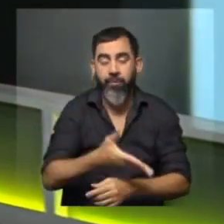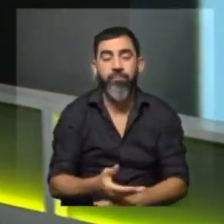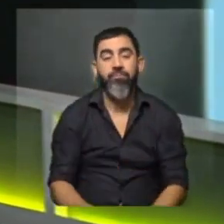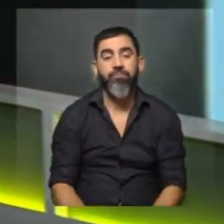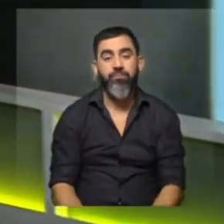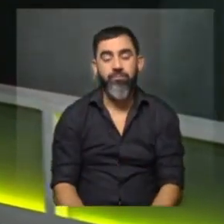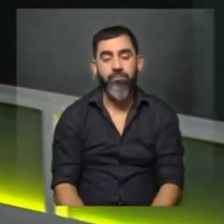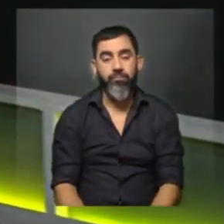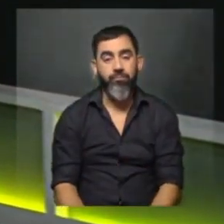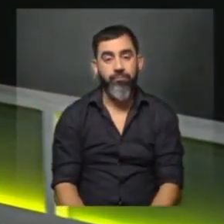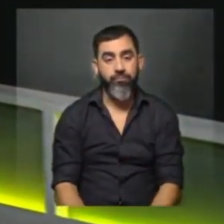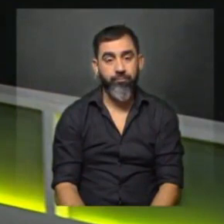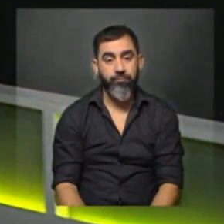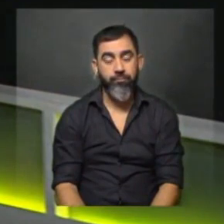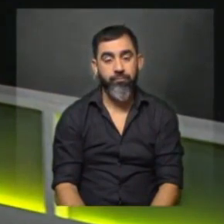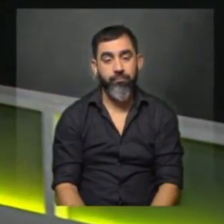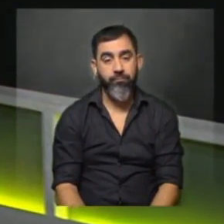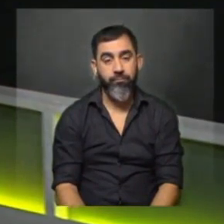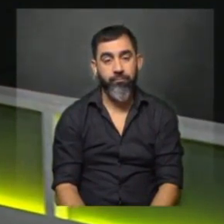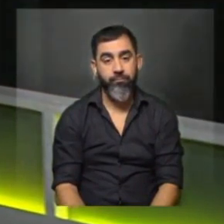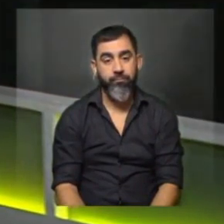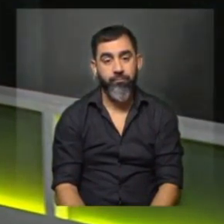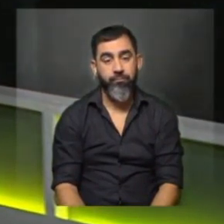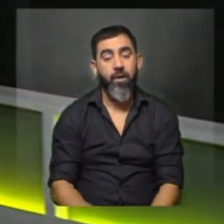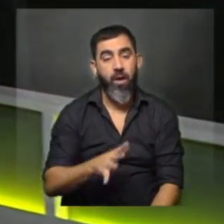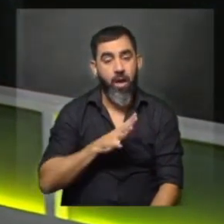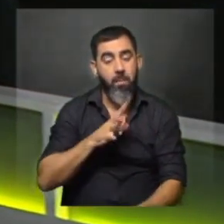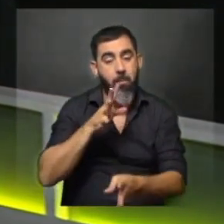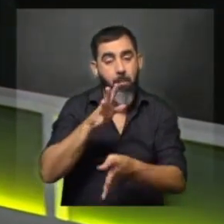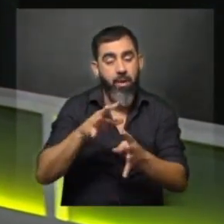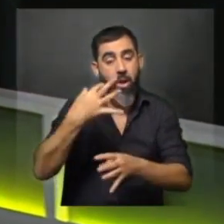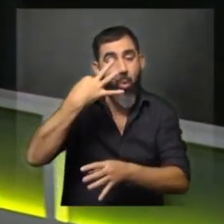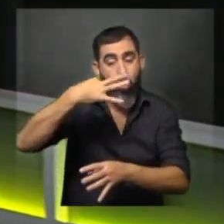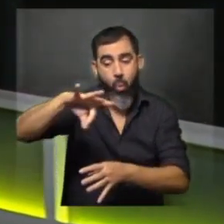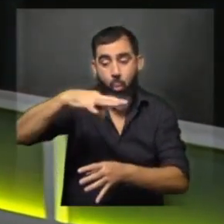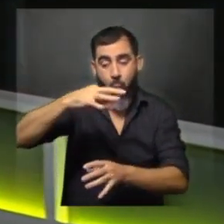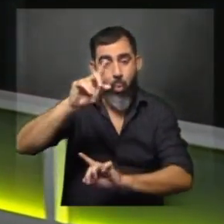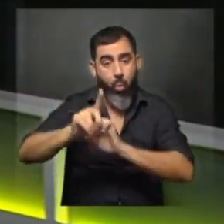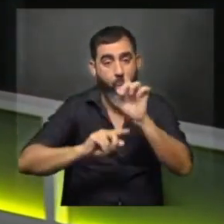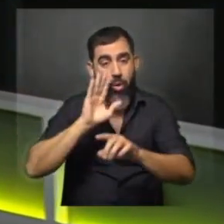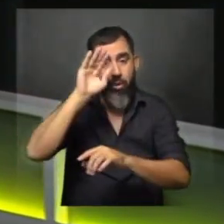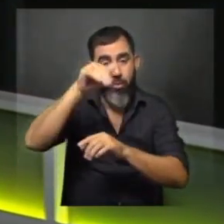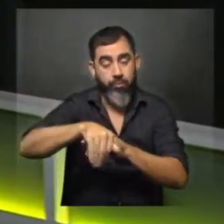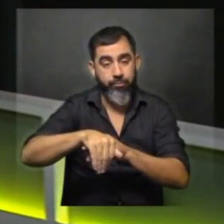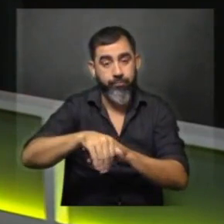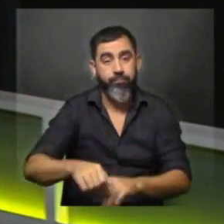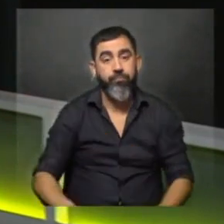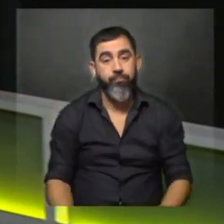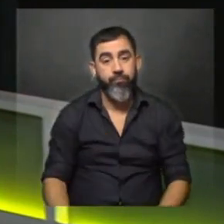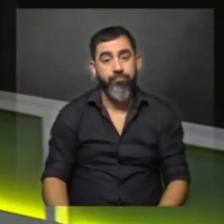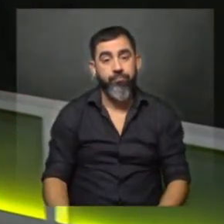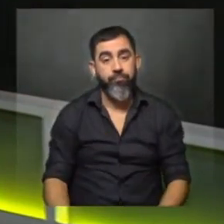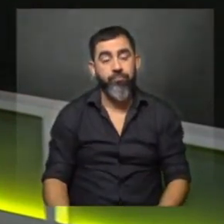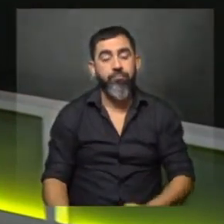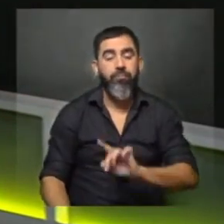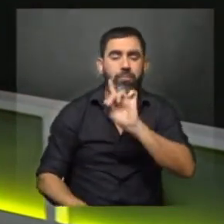distintas mesadas de este laboratorio que tiene equipos únicos para la Universidad de la República. Vamos a ver